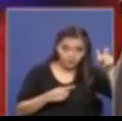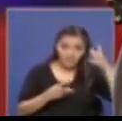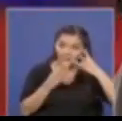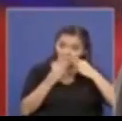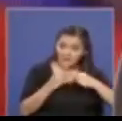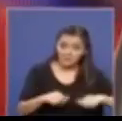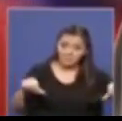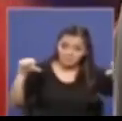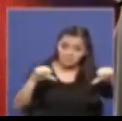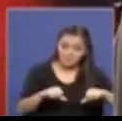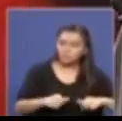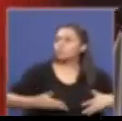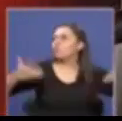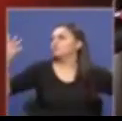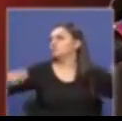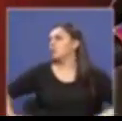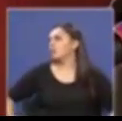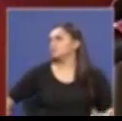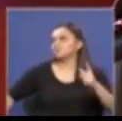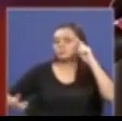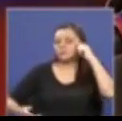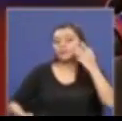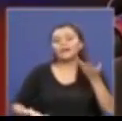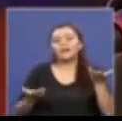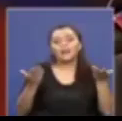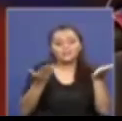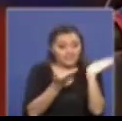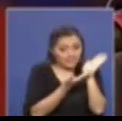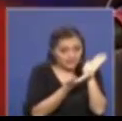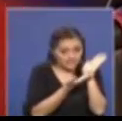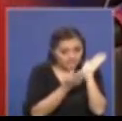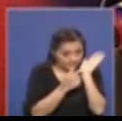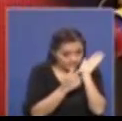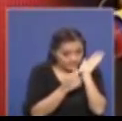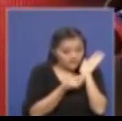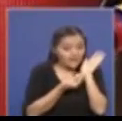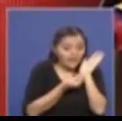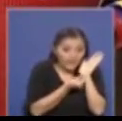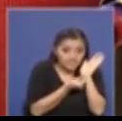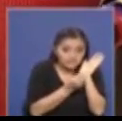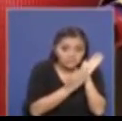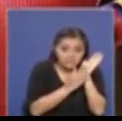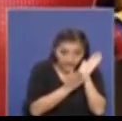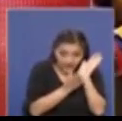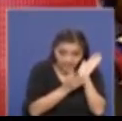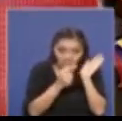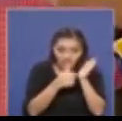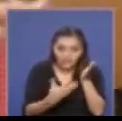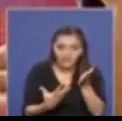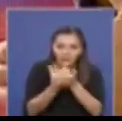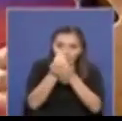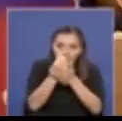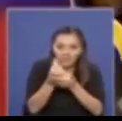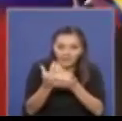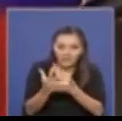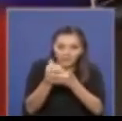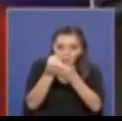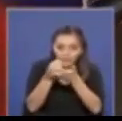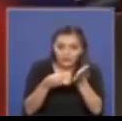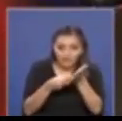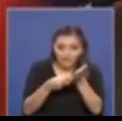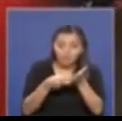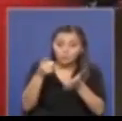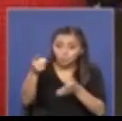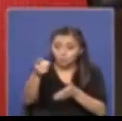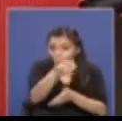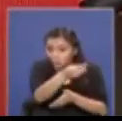irresponsables van a decir, cuánto gasto público. Allá está, allá en ustedes, a quién creerles, compañero, pero todas estas inversiones que hemos